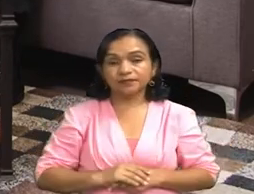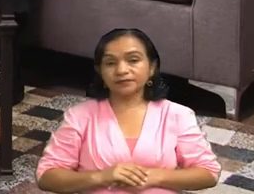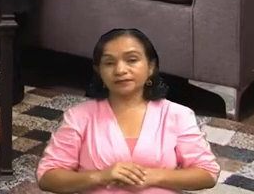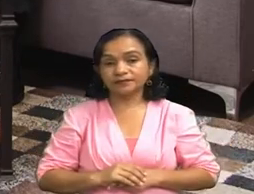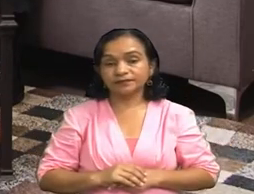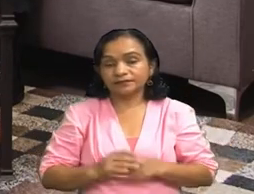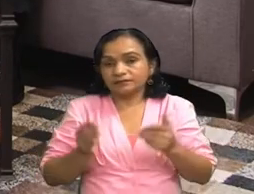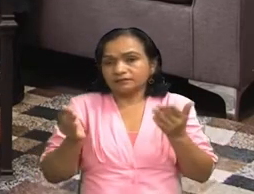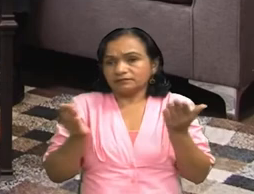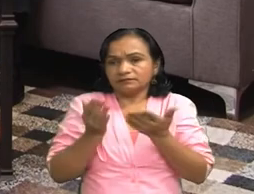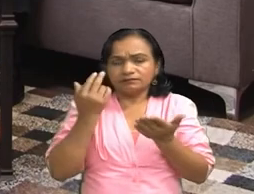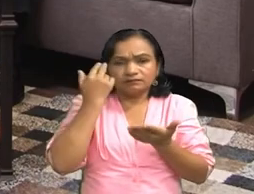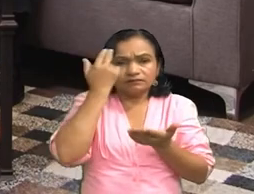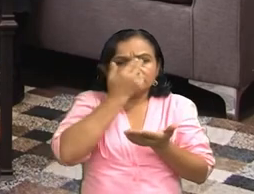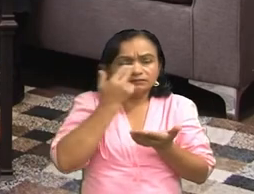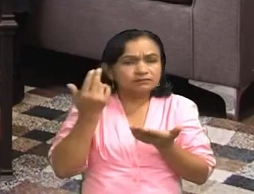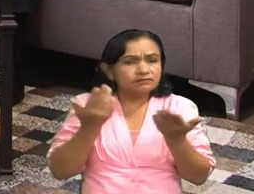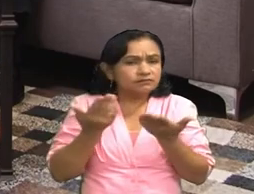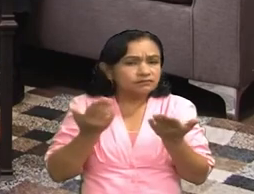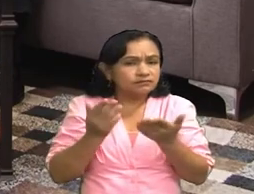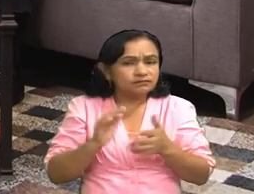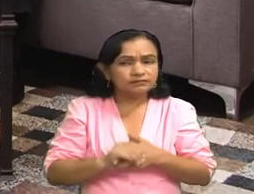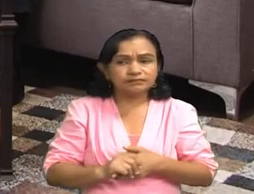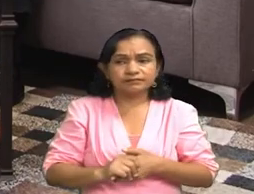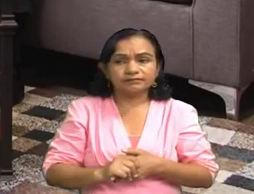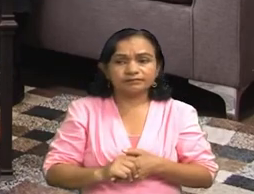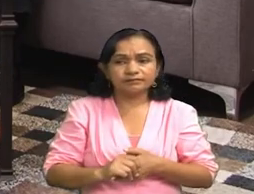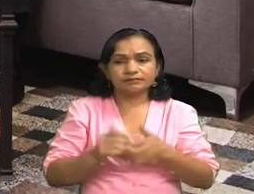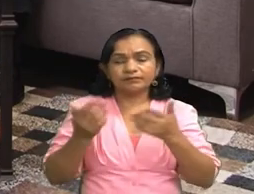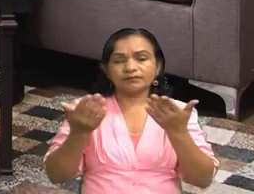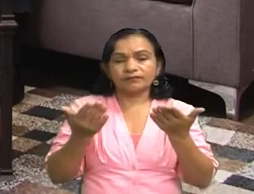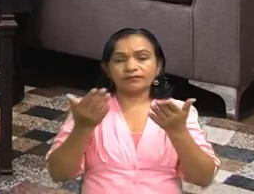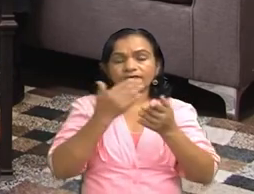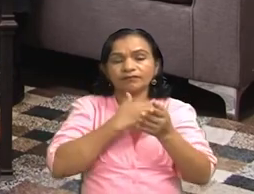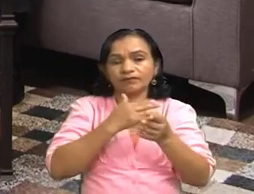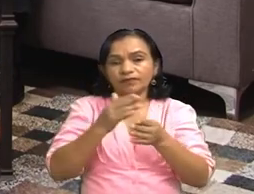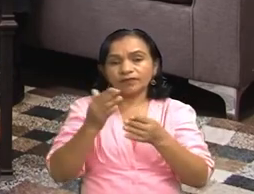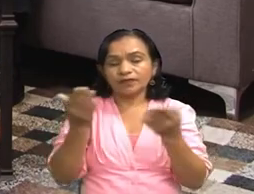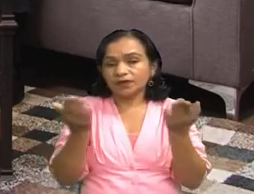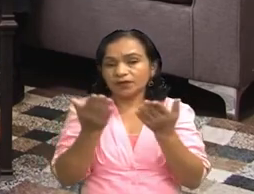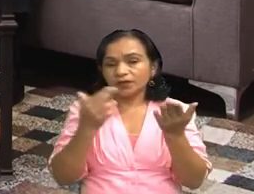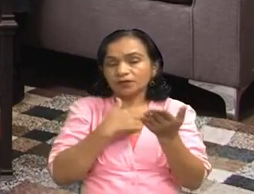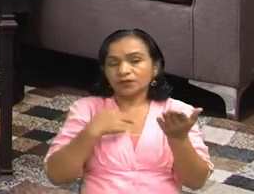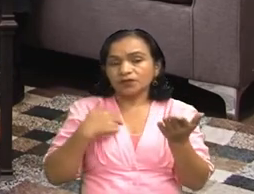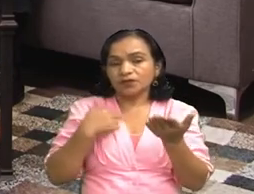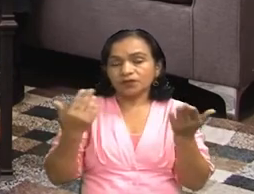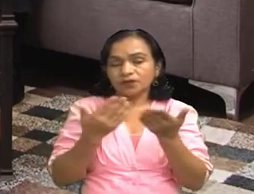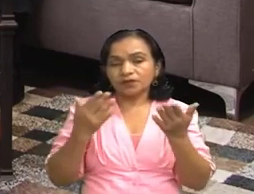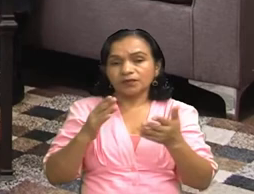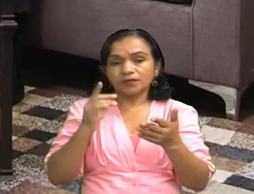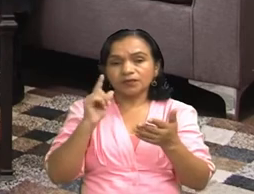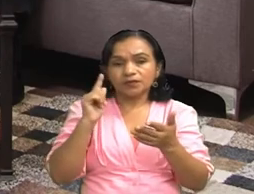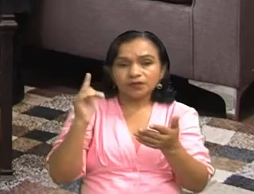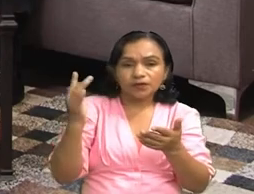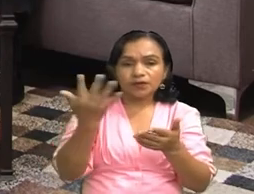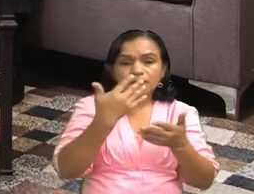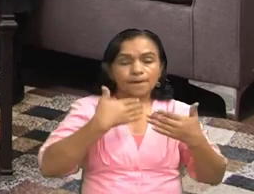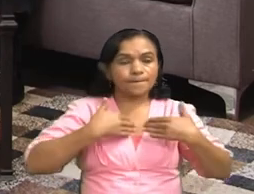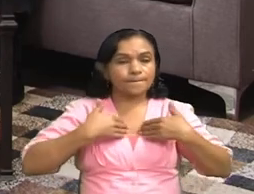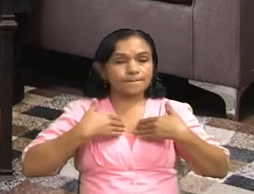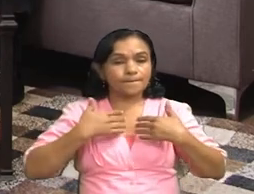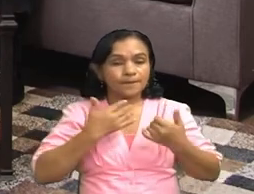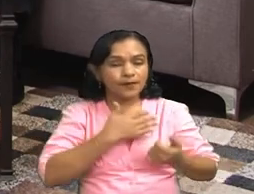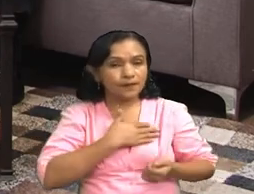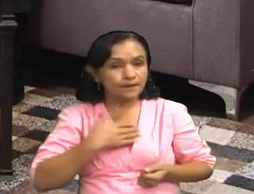61, hermano. Yo nunca había visto, más que en el tiempo de la revolución, cómo se hicieron. Okay. Todas las mejoras, la